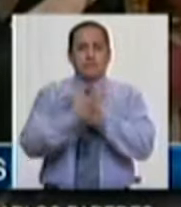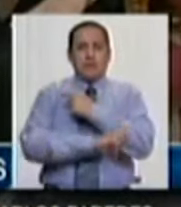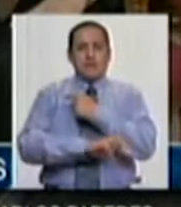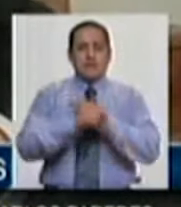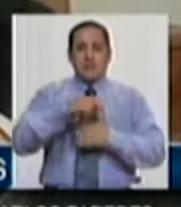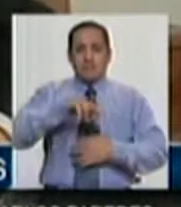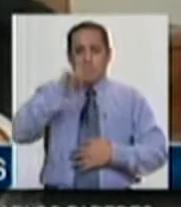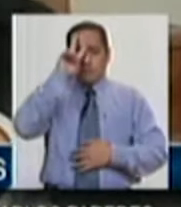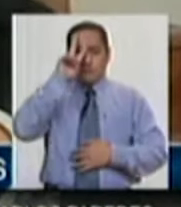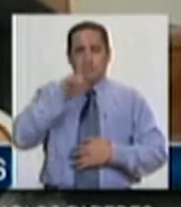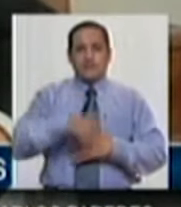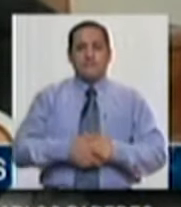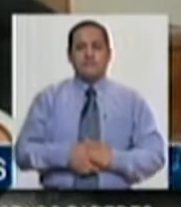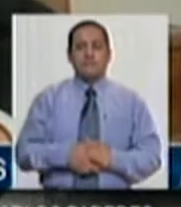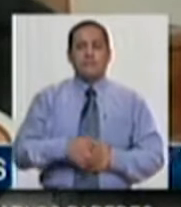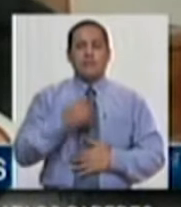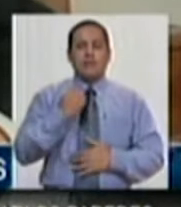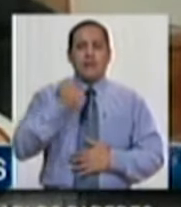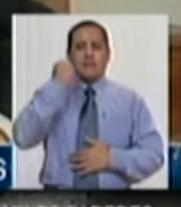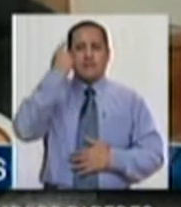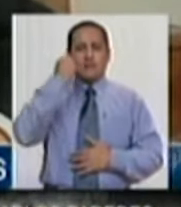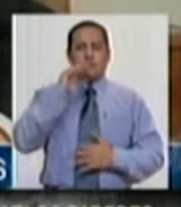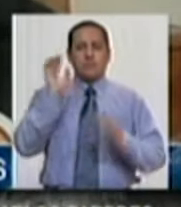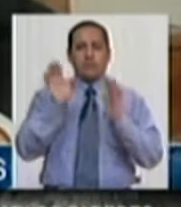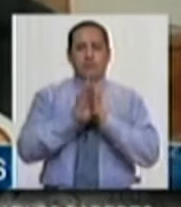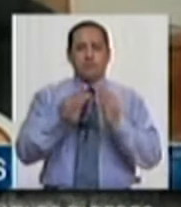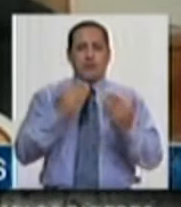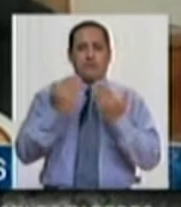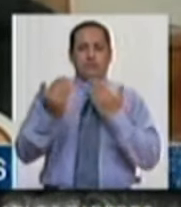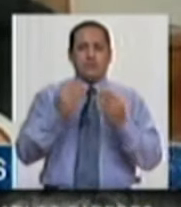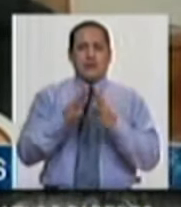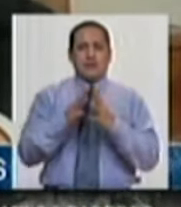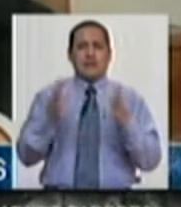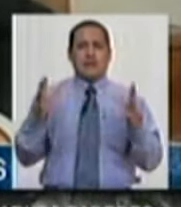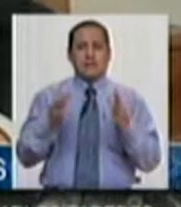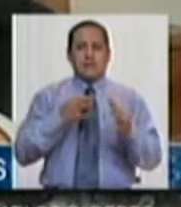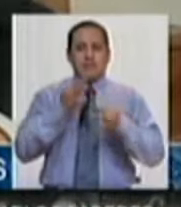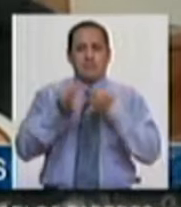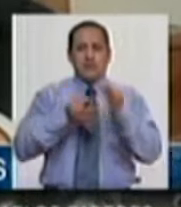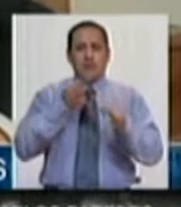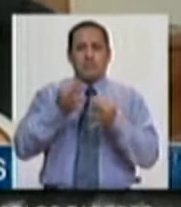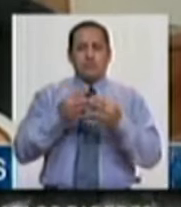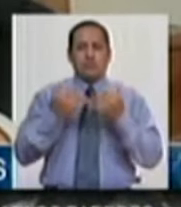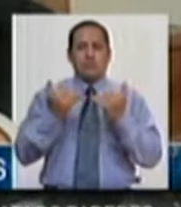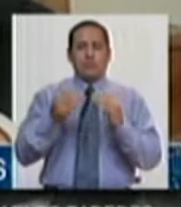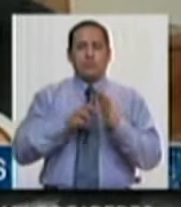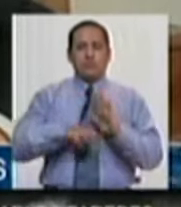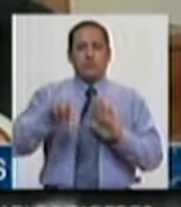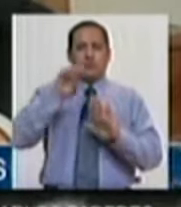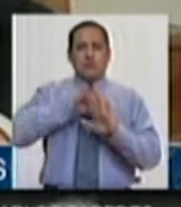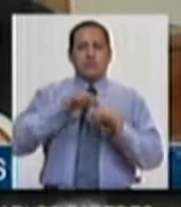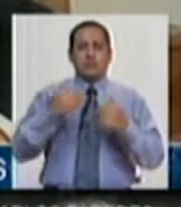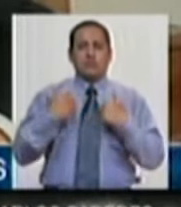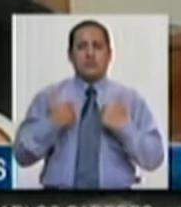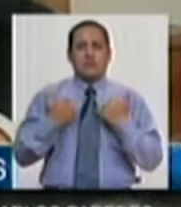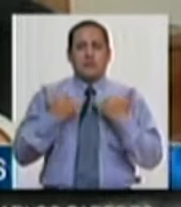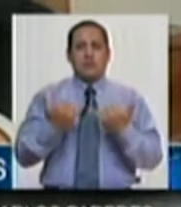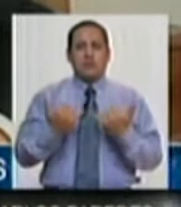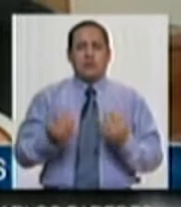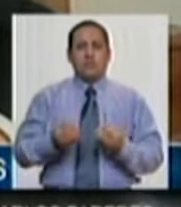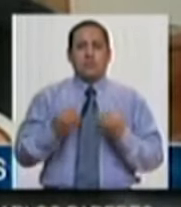país. Sí, entendemos la conectividad en un sentido muy amplio. Había mencionado proyectos que tienen que ver